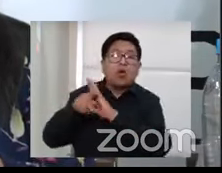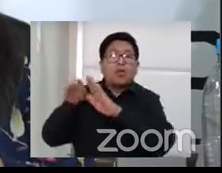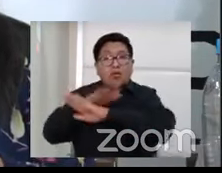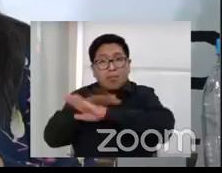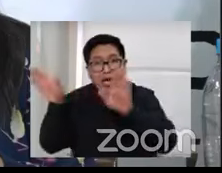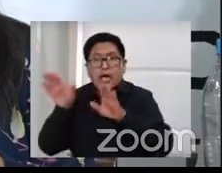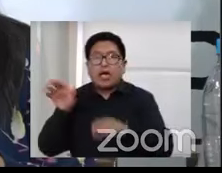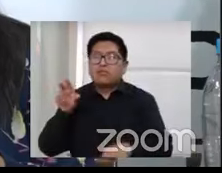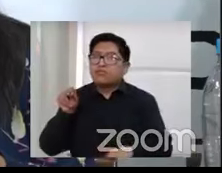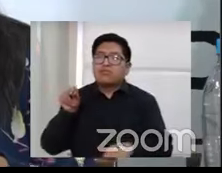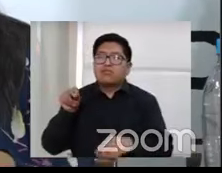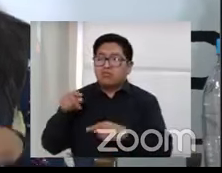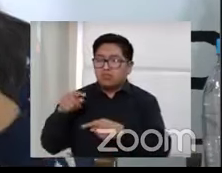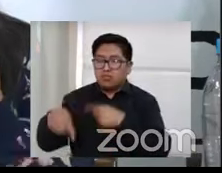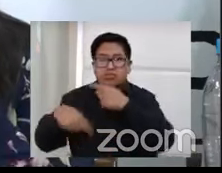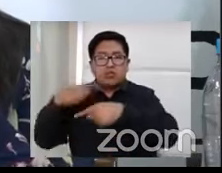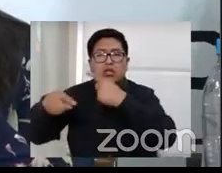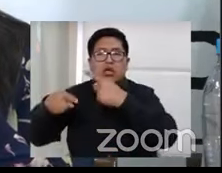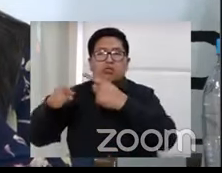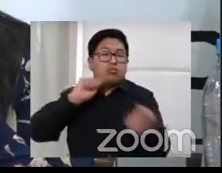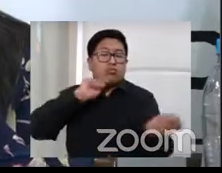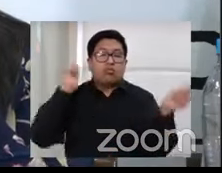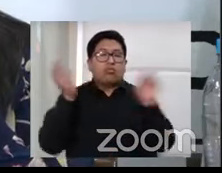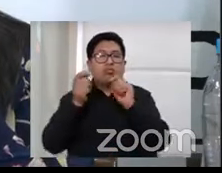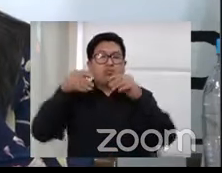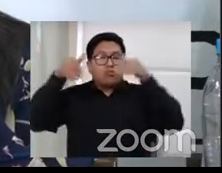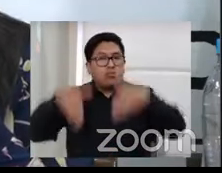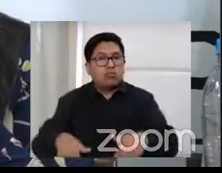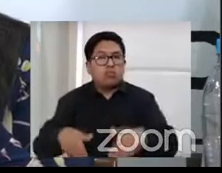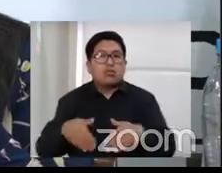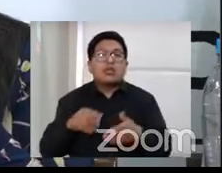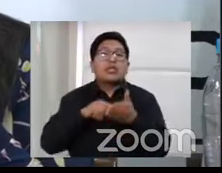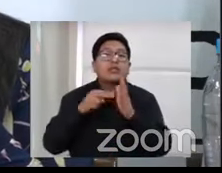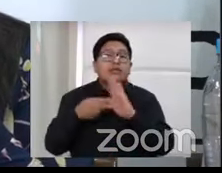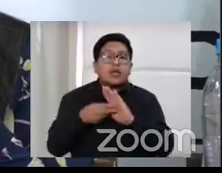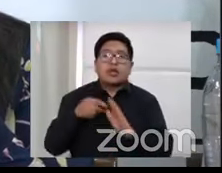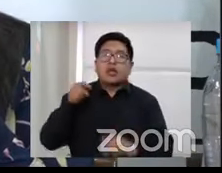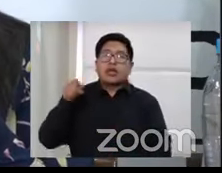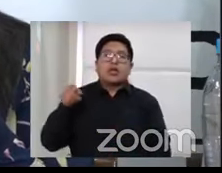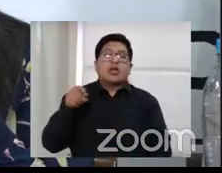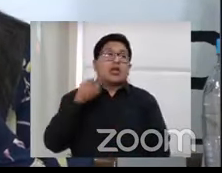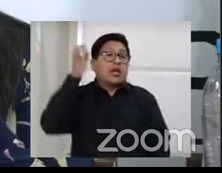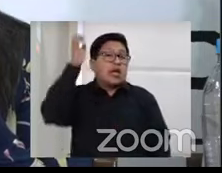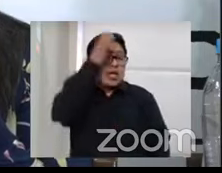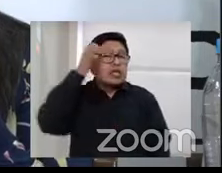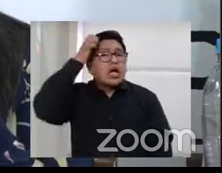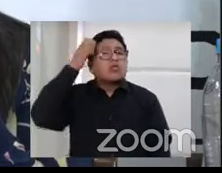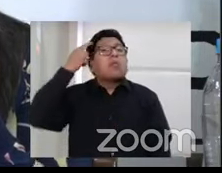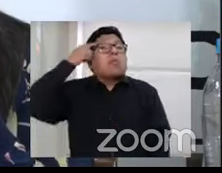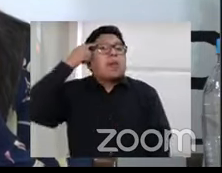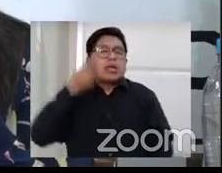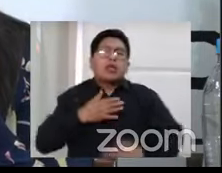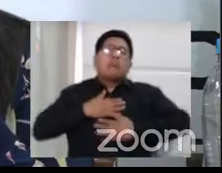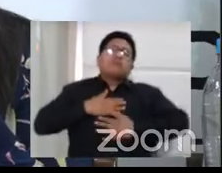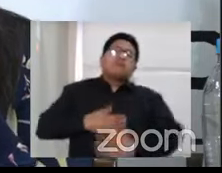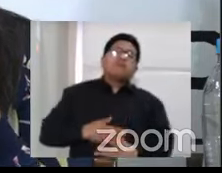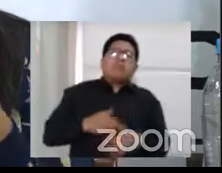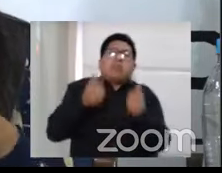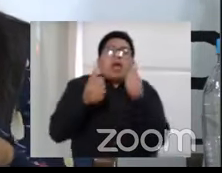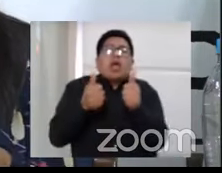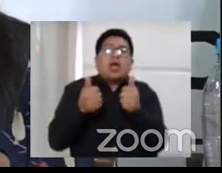no solamente si es una especie de satisfacción moral en los estados las autoridades lo que ha